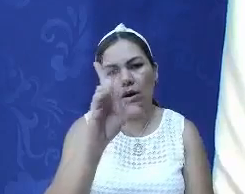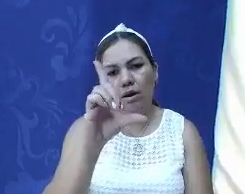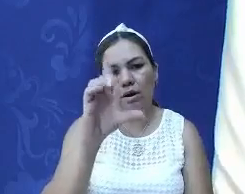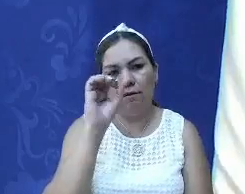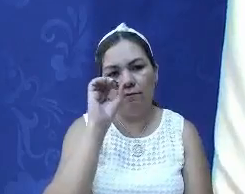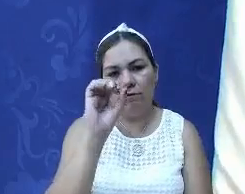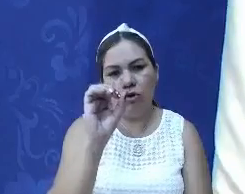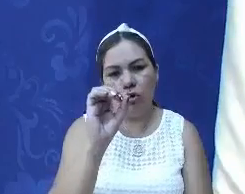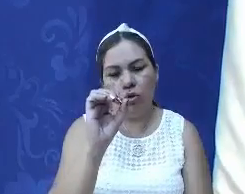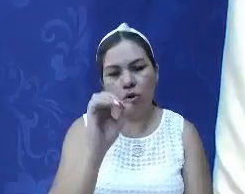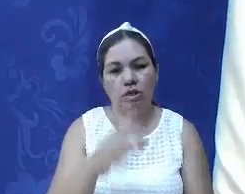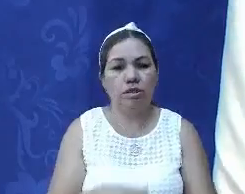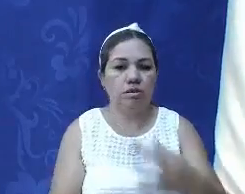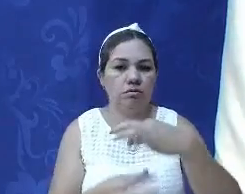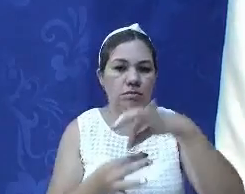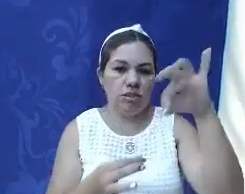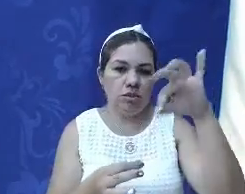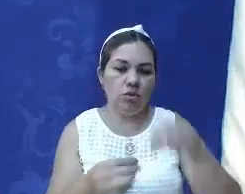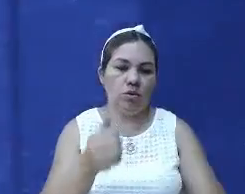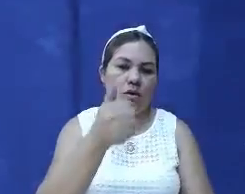hallado irreprensible